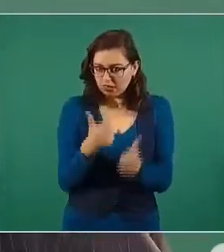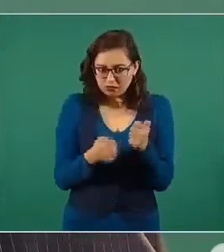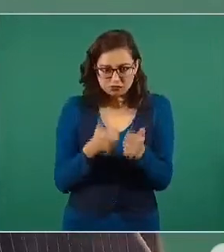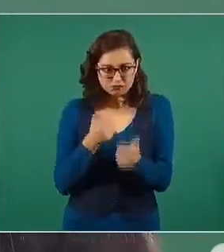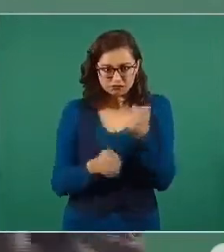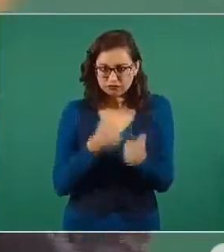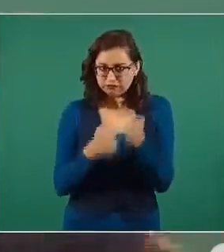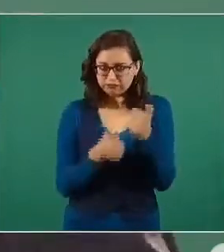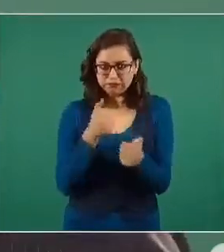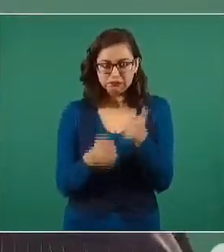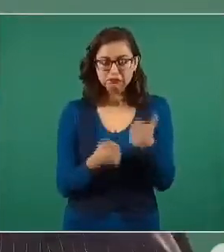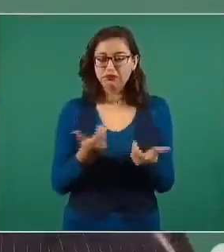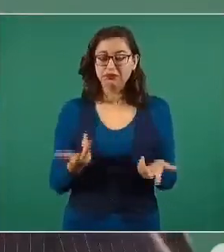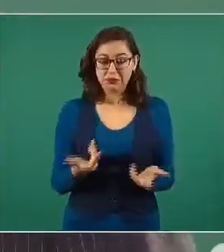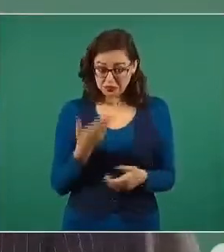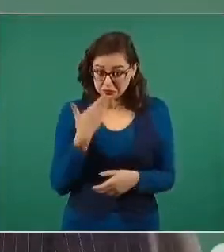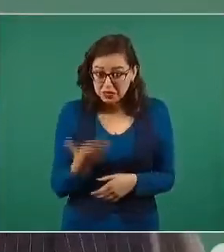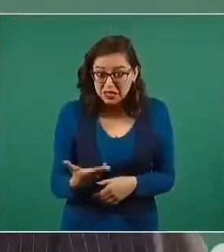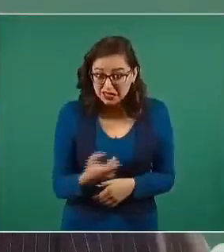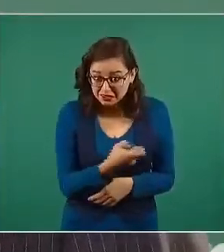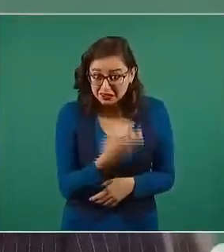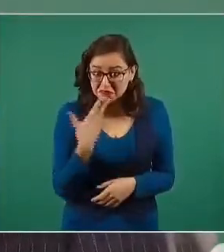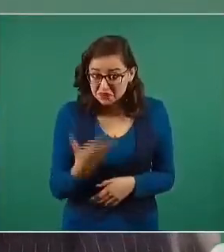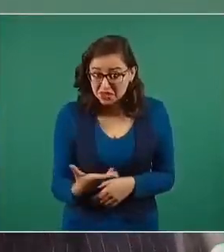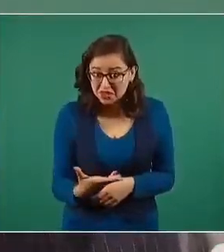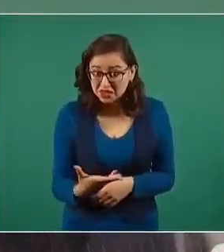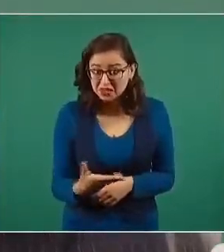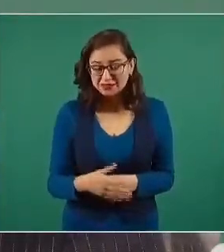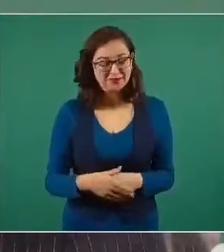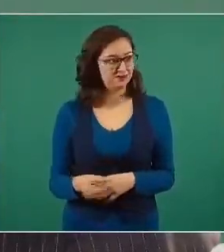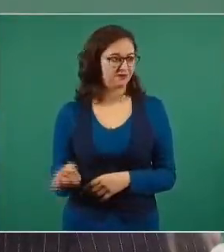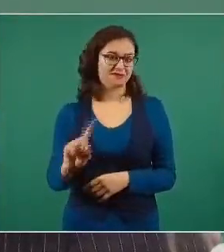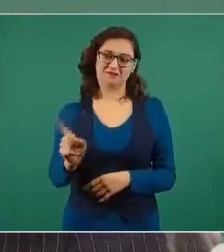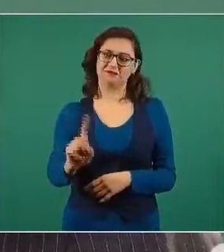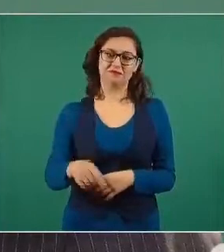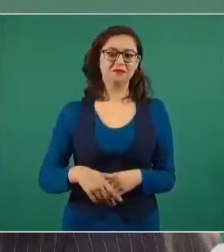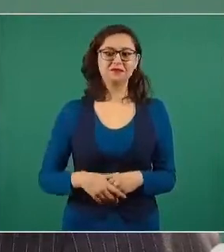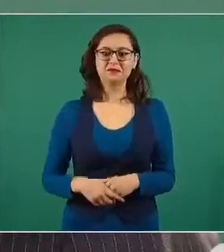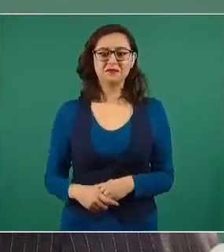compulsivamente. Eso no está bien. No.